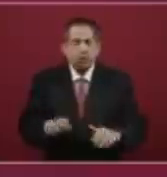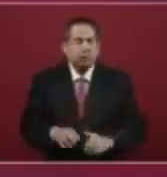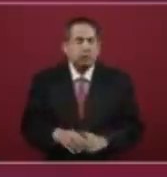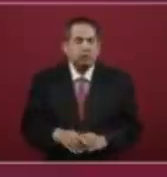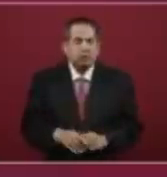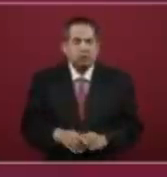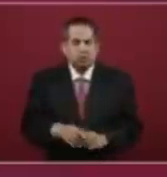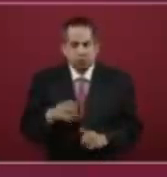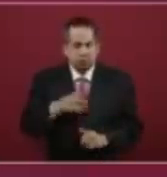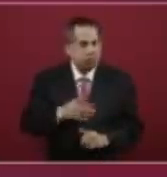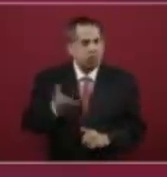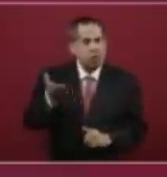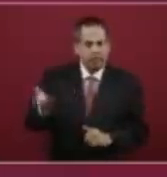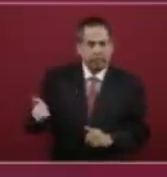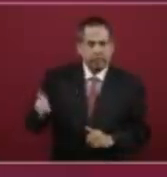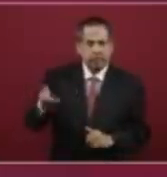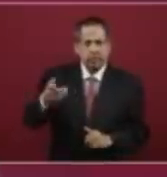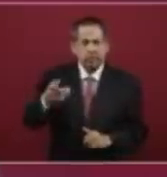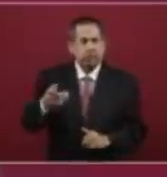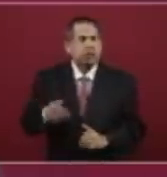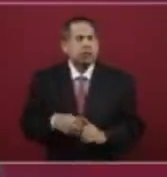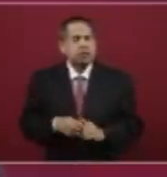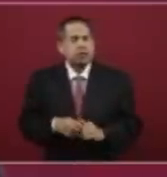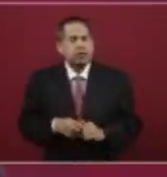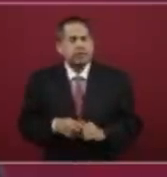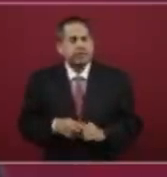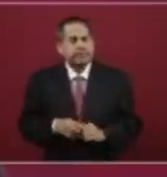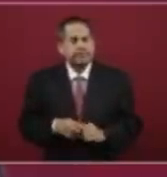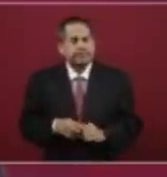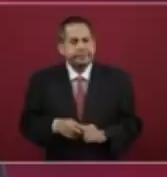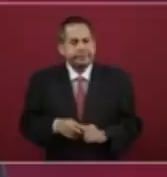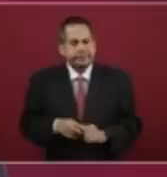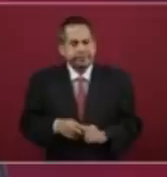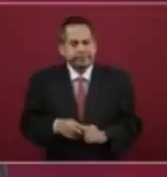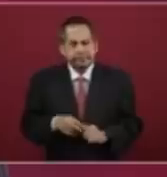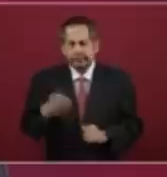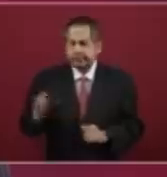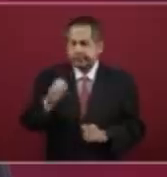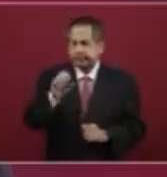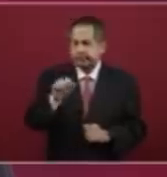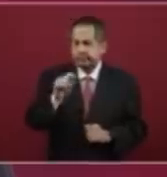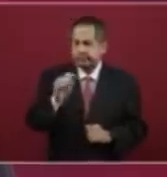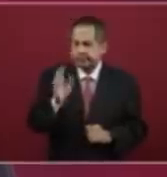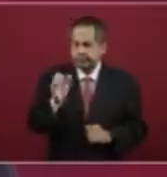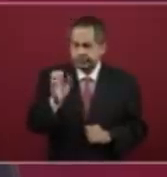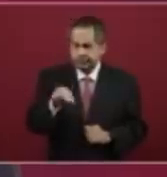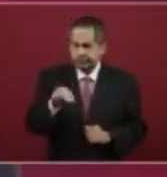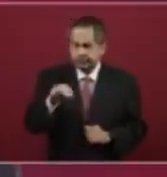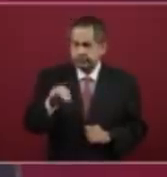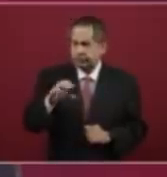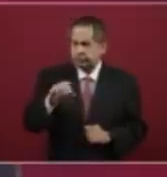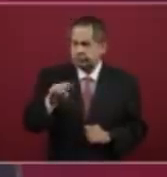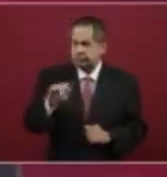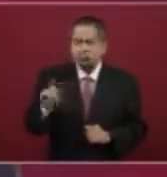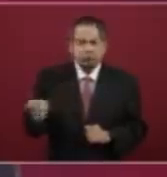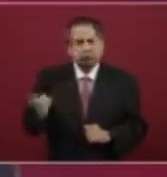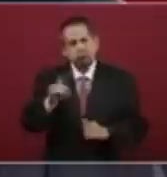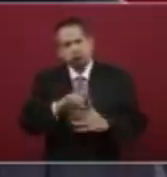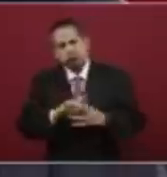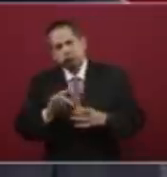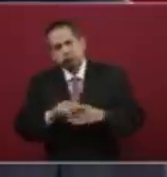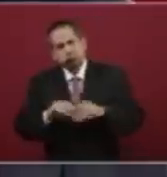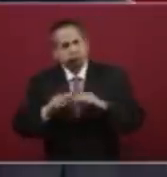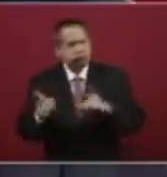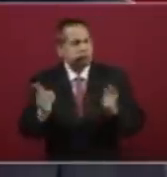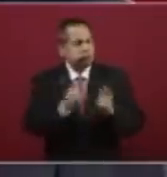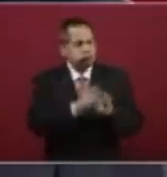voy a pedirle a Esteban Moctezuma que hable con